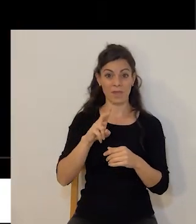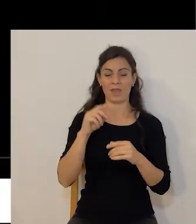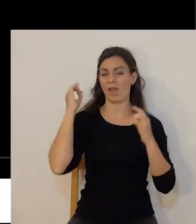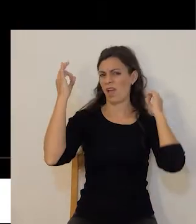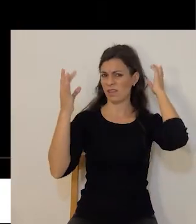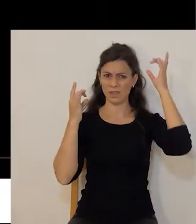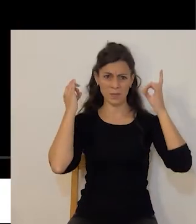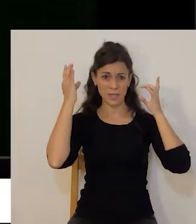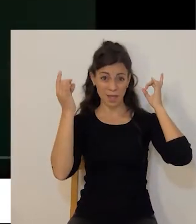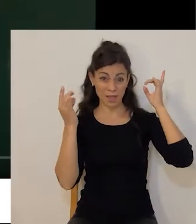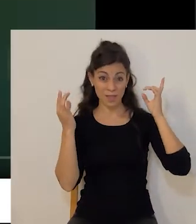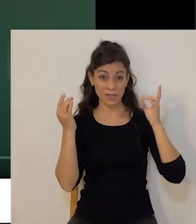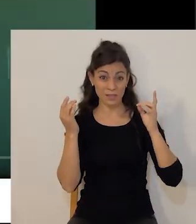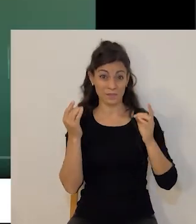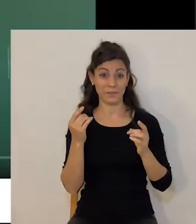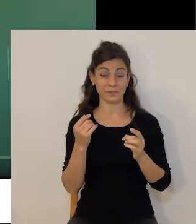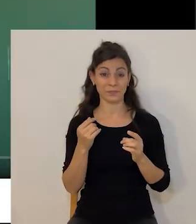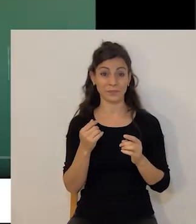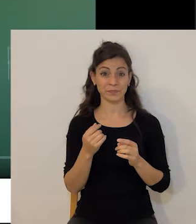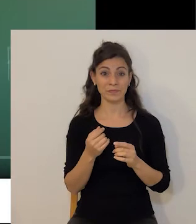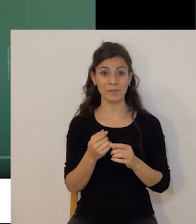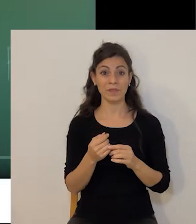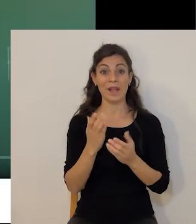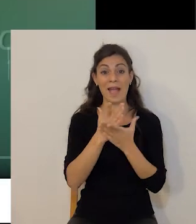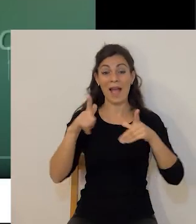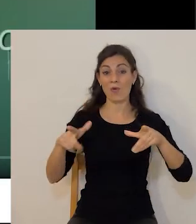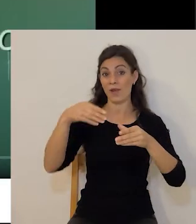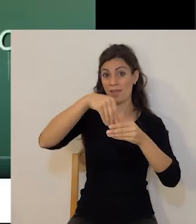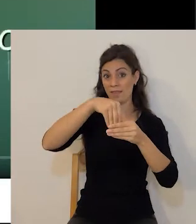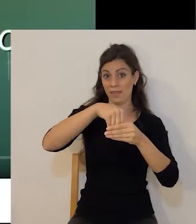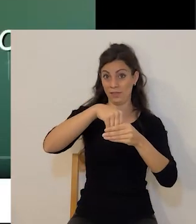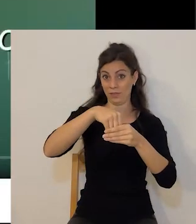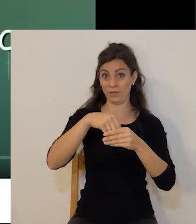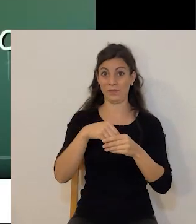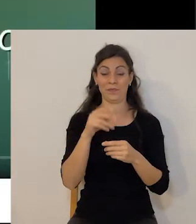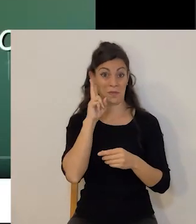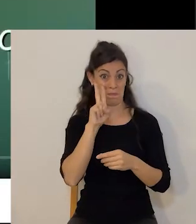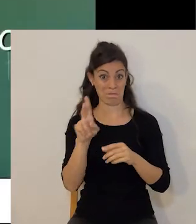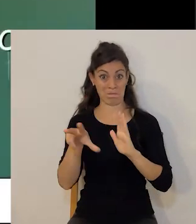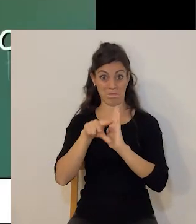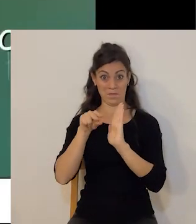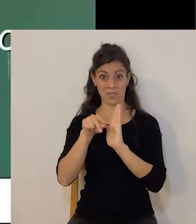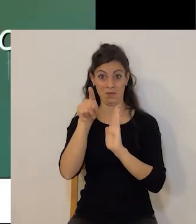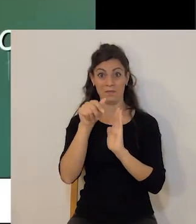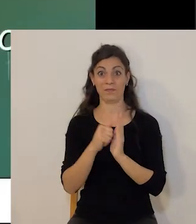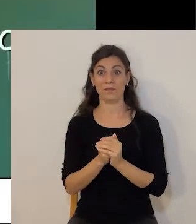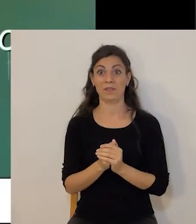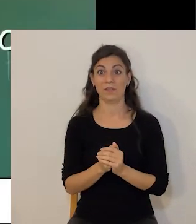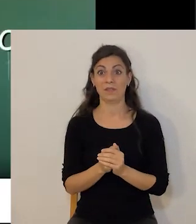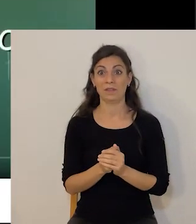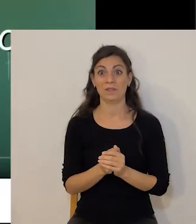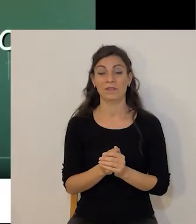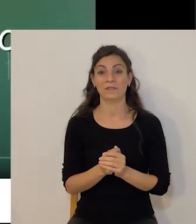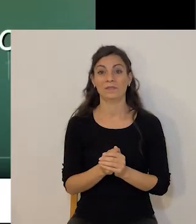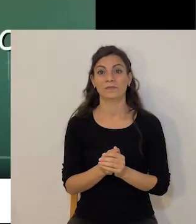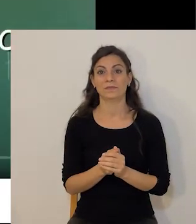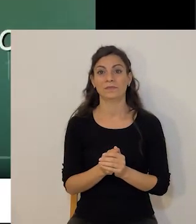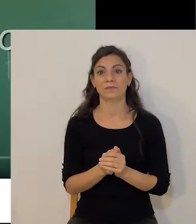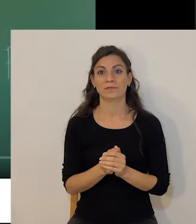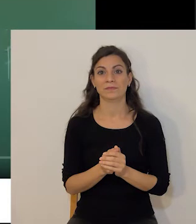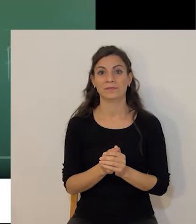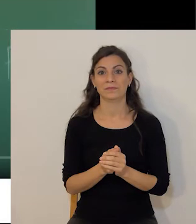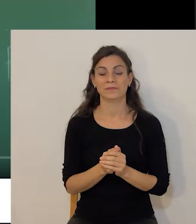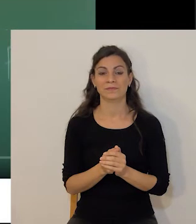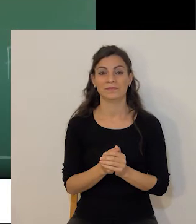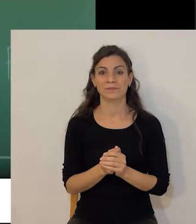actividades dentro del aula. La tenemos que poner aquí, la coge la abeja y la pone ahí. Ahí,